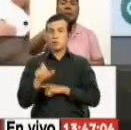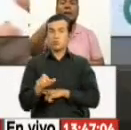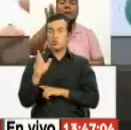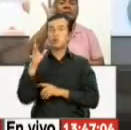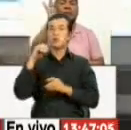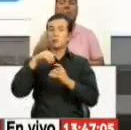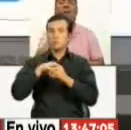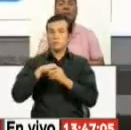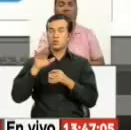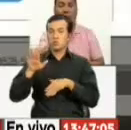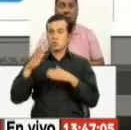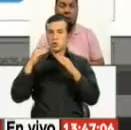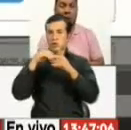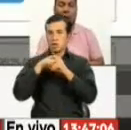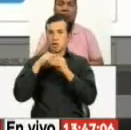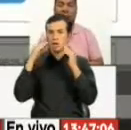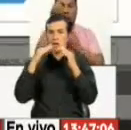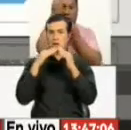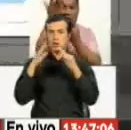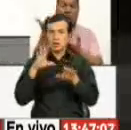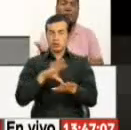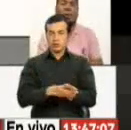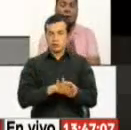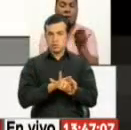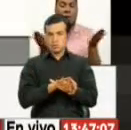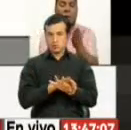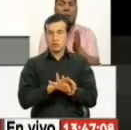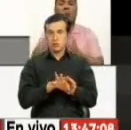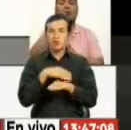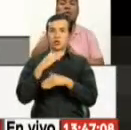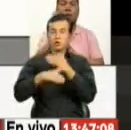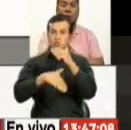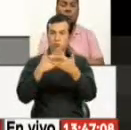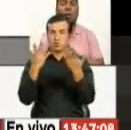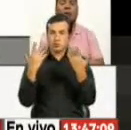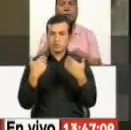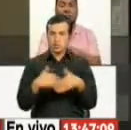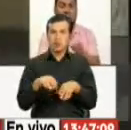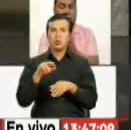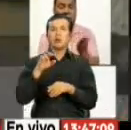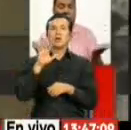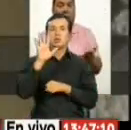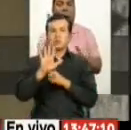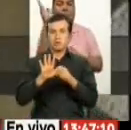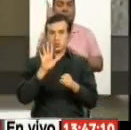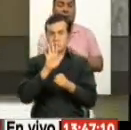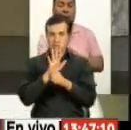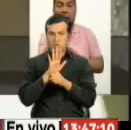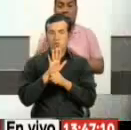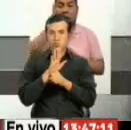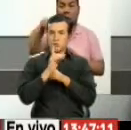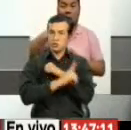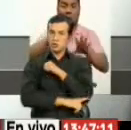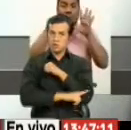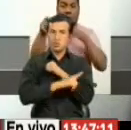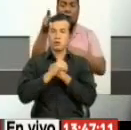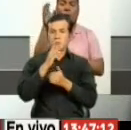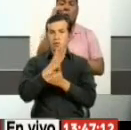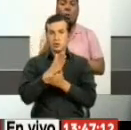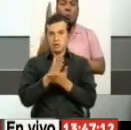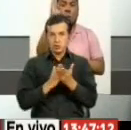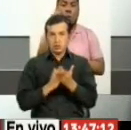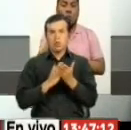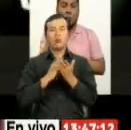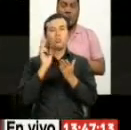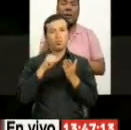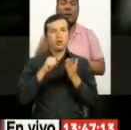en su vivienda con una tobillera electrónica luego tendrá otros cinco años de pena la primera mitad con